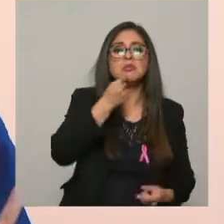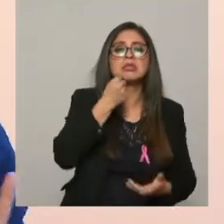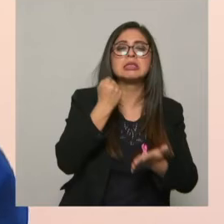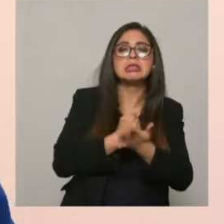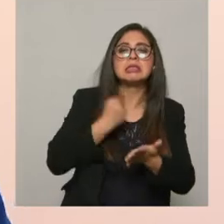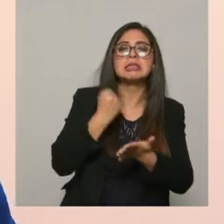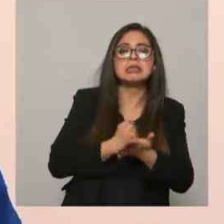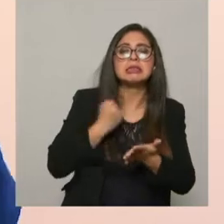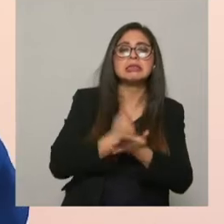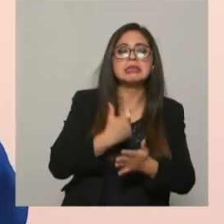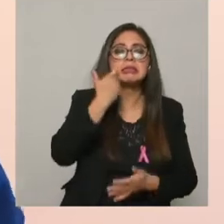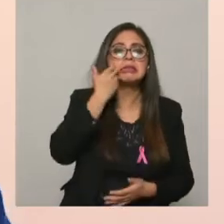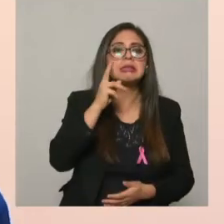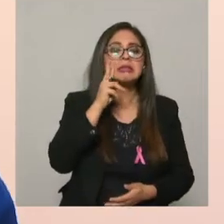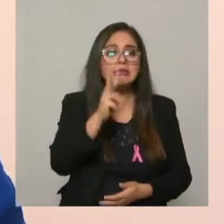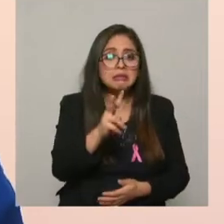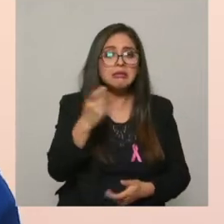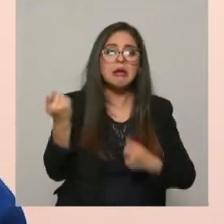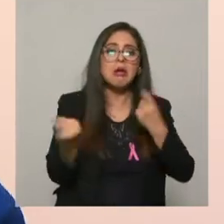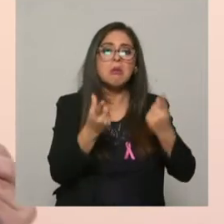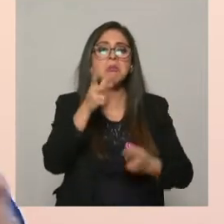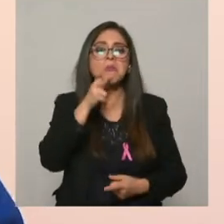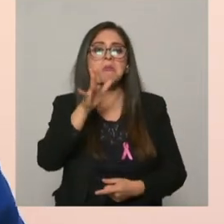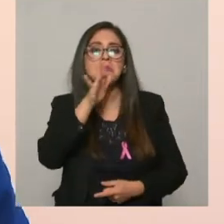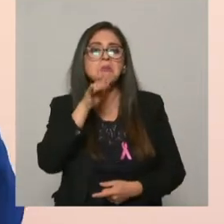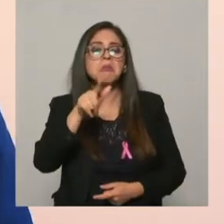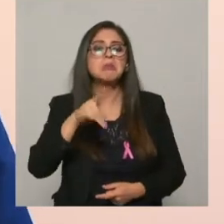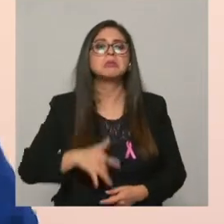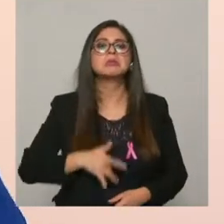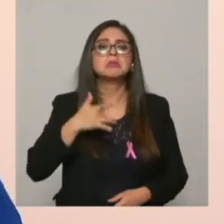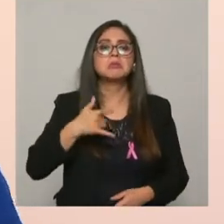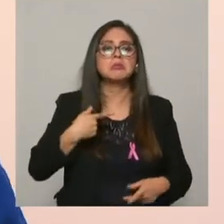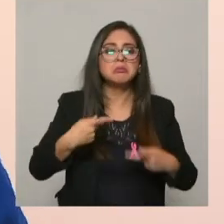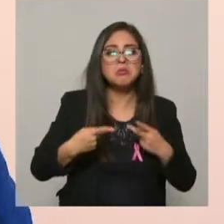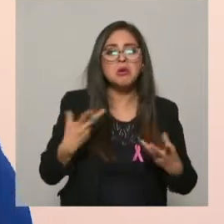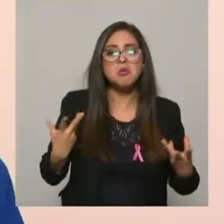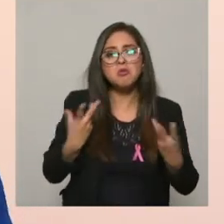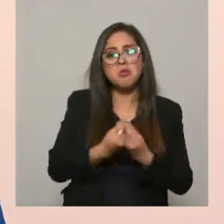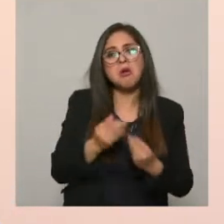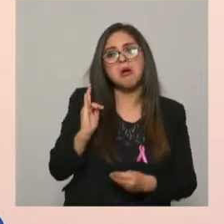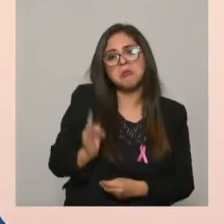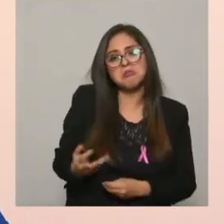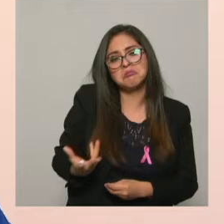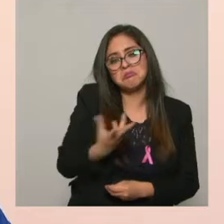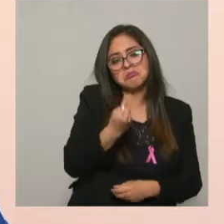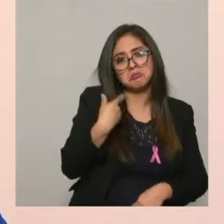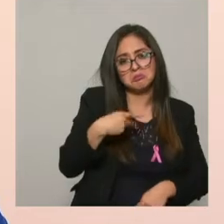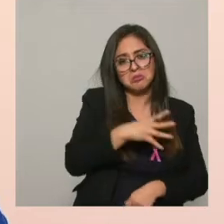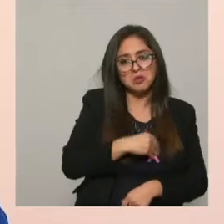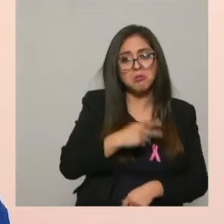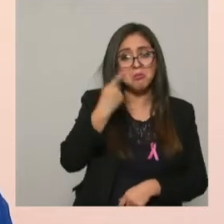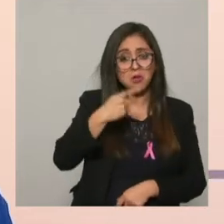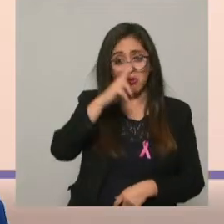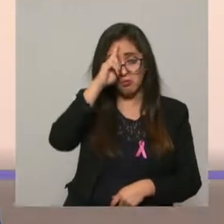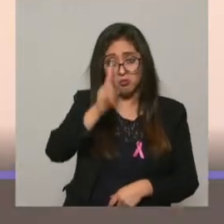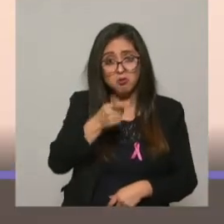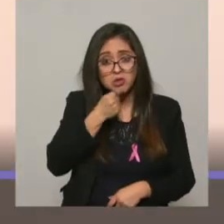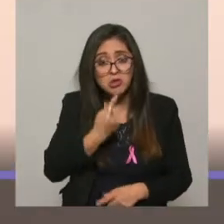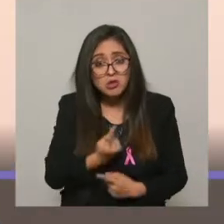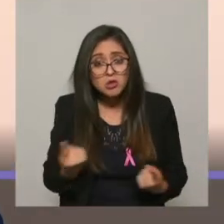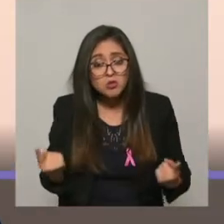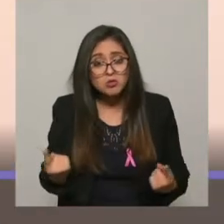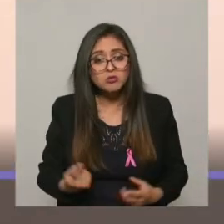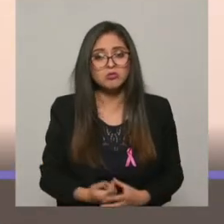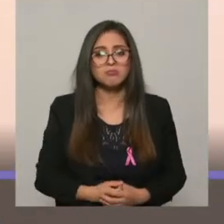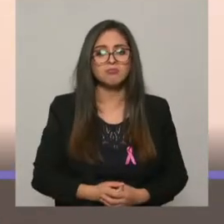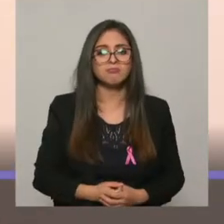en verla y quizás algunos padres se sientan preparados para llevar a sus niños. Sí, pero no está restringido el acceso. Pues